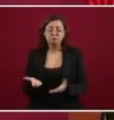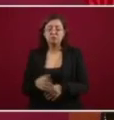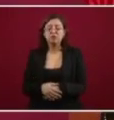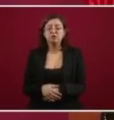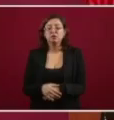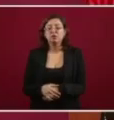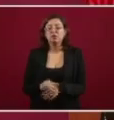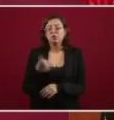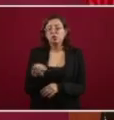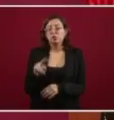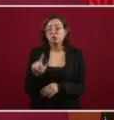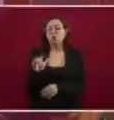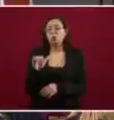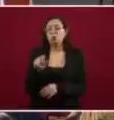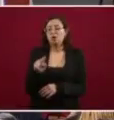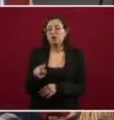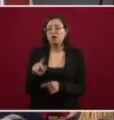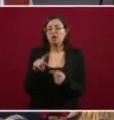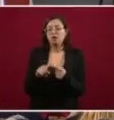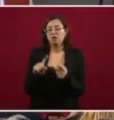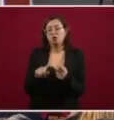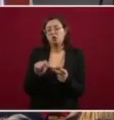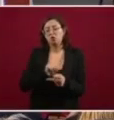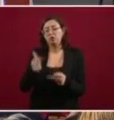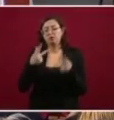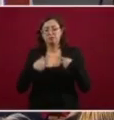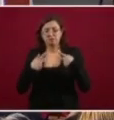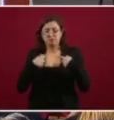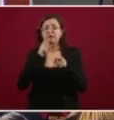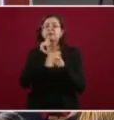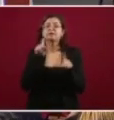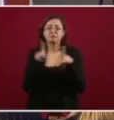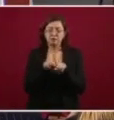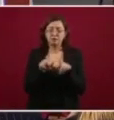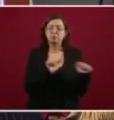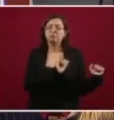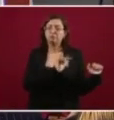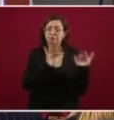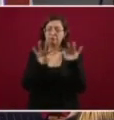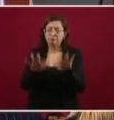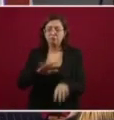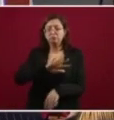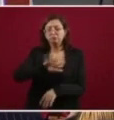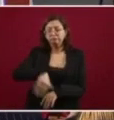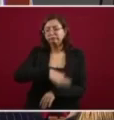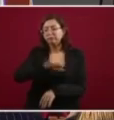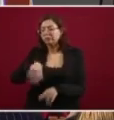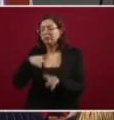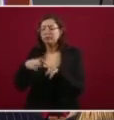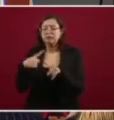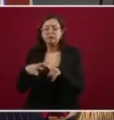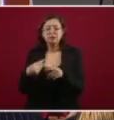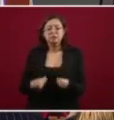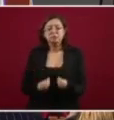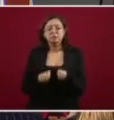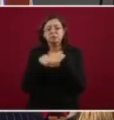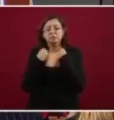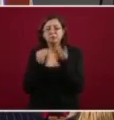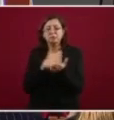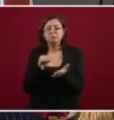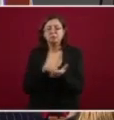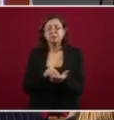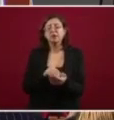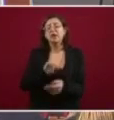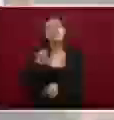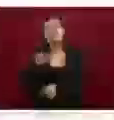Julián Levarón y pobladores se dirigieron al lugar para buscar a sobrevivientes. A las